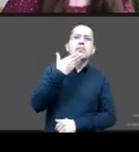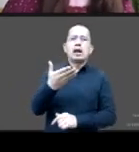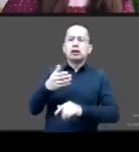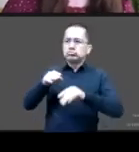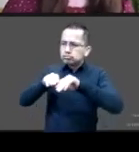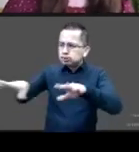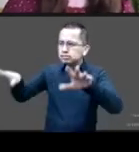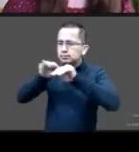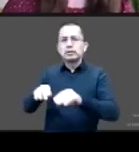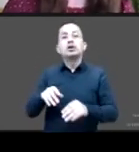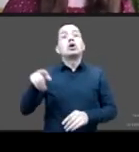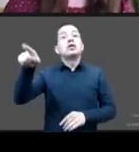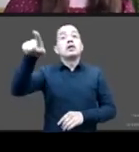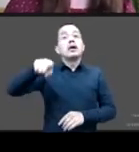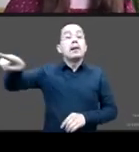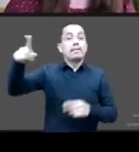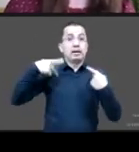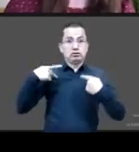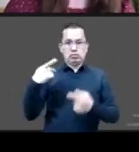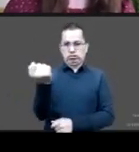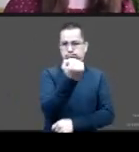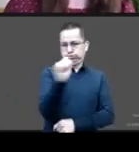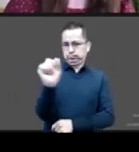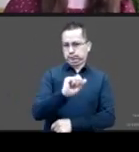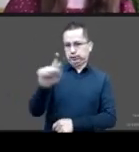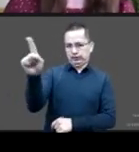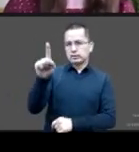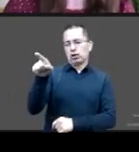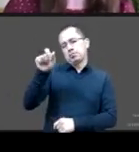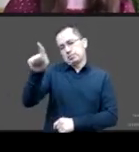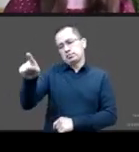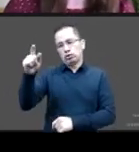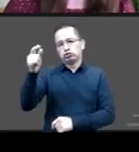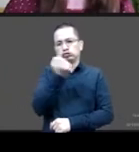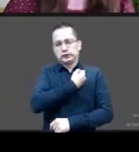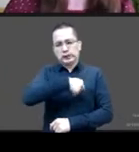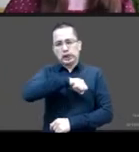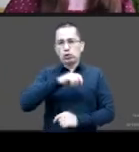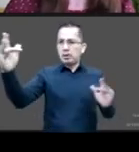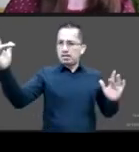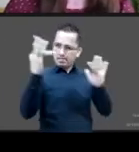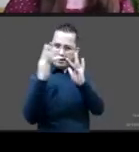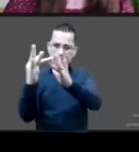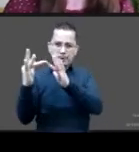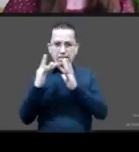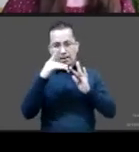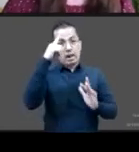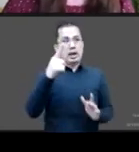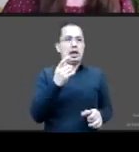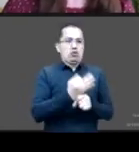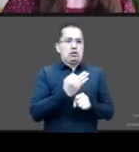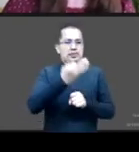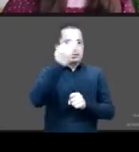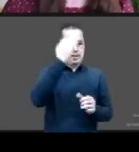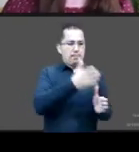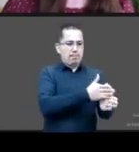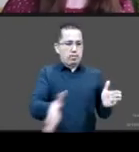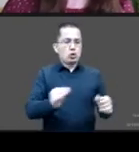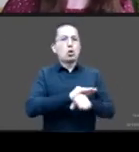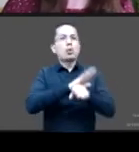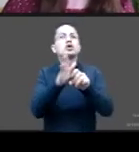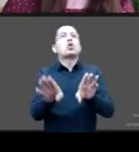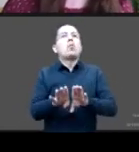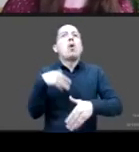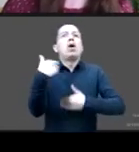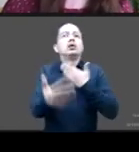con profesionales del área de la salud para afrontar pues todas las consecuencias que traerá esta pandemia seguramente y tenemos también